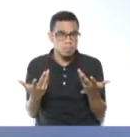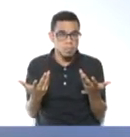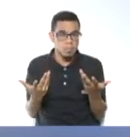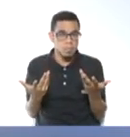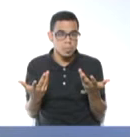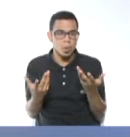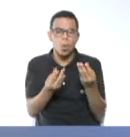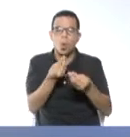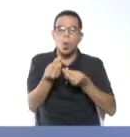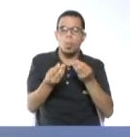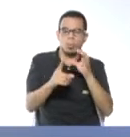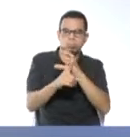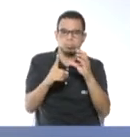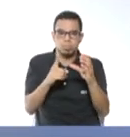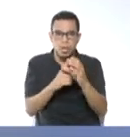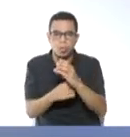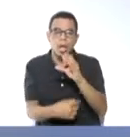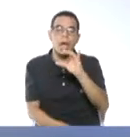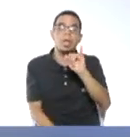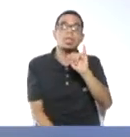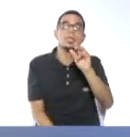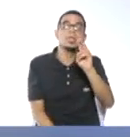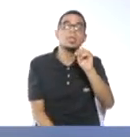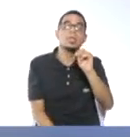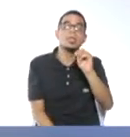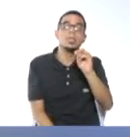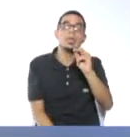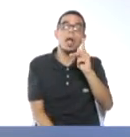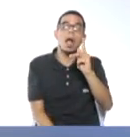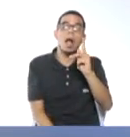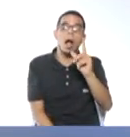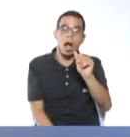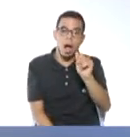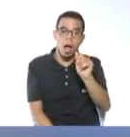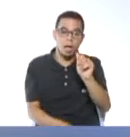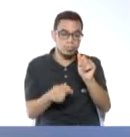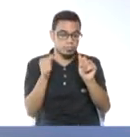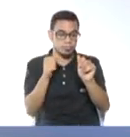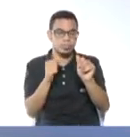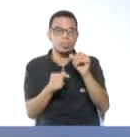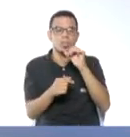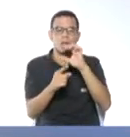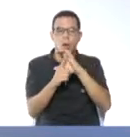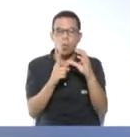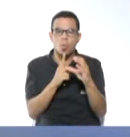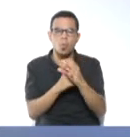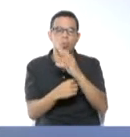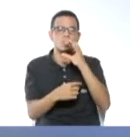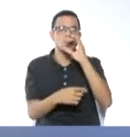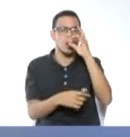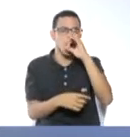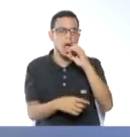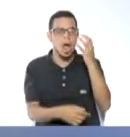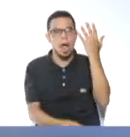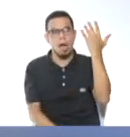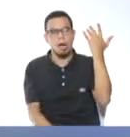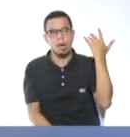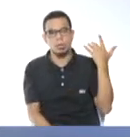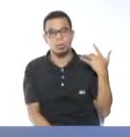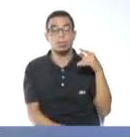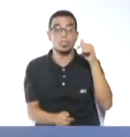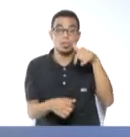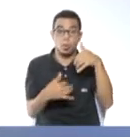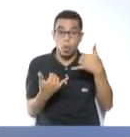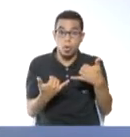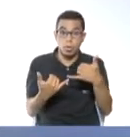es la cultura inga y bueno, todo lo que tiene que ver con esa cultura ancestral y su idioma ancestral en el cual ella nos estaba conversando